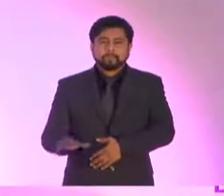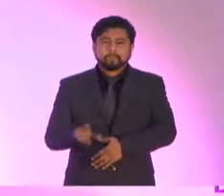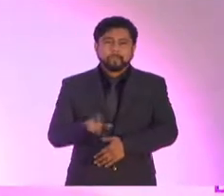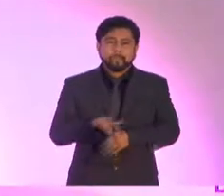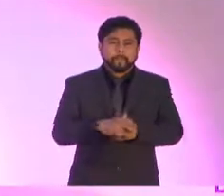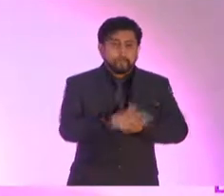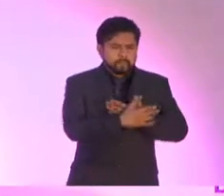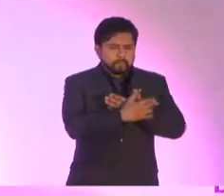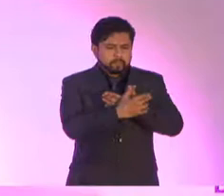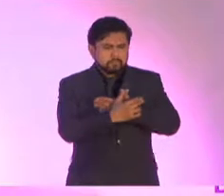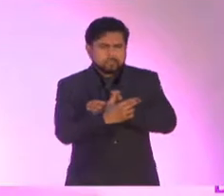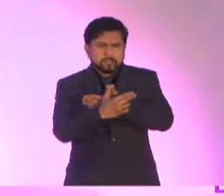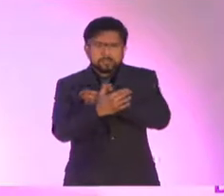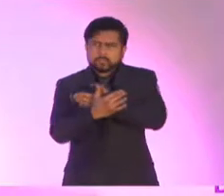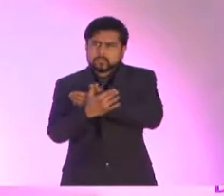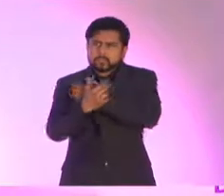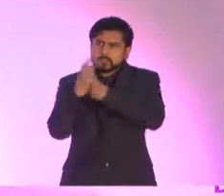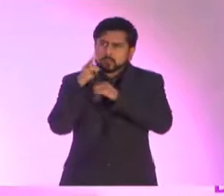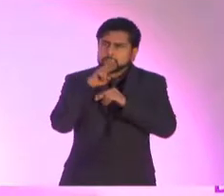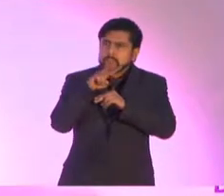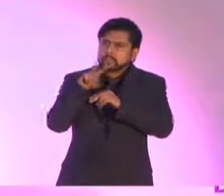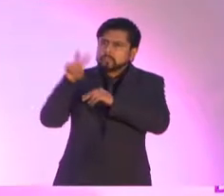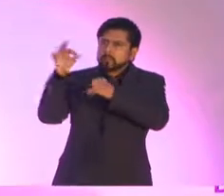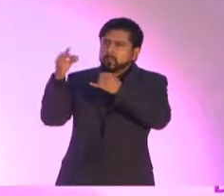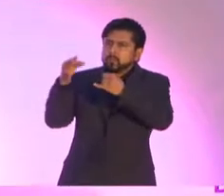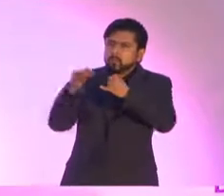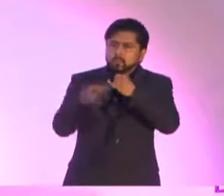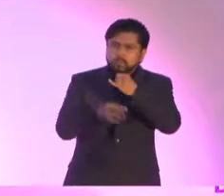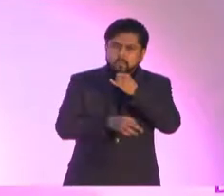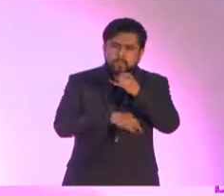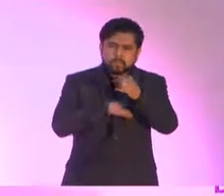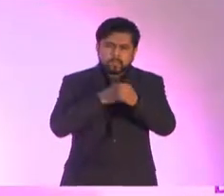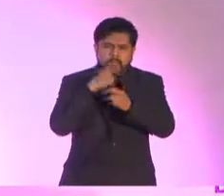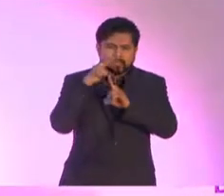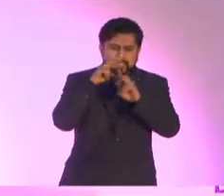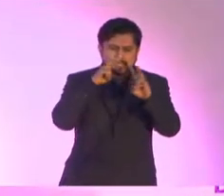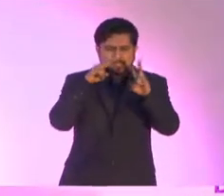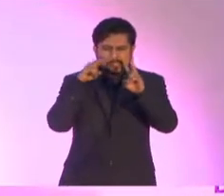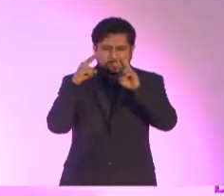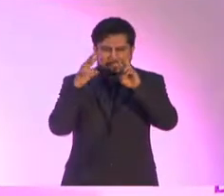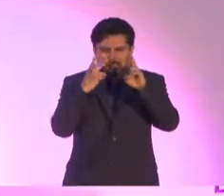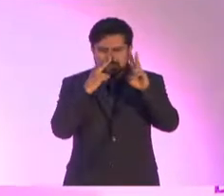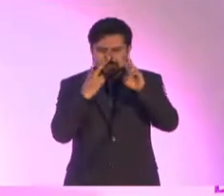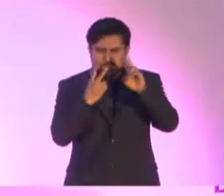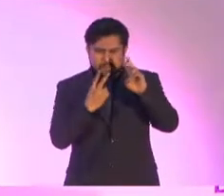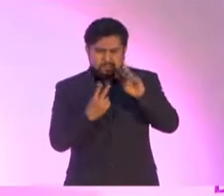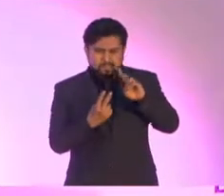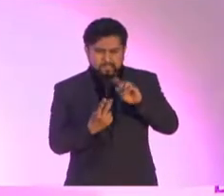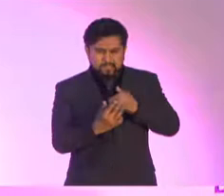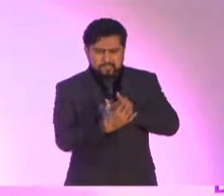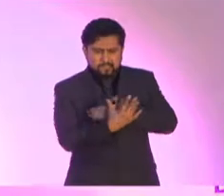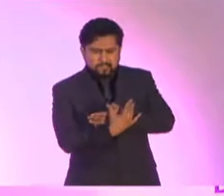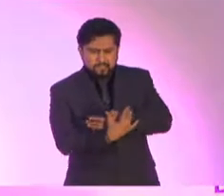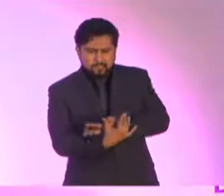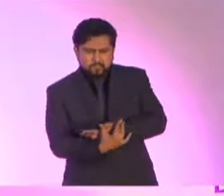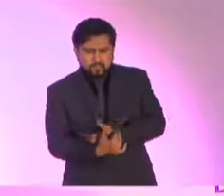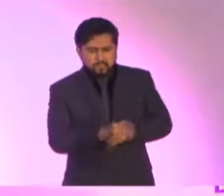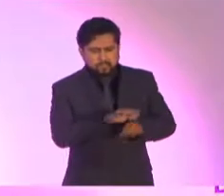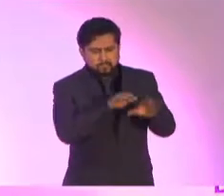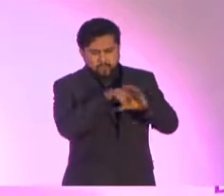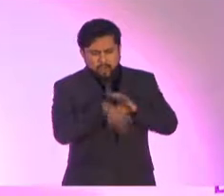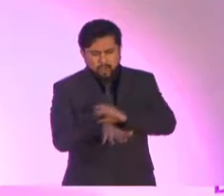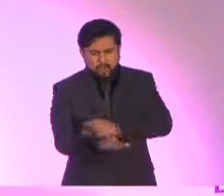Novísima mirada, la última. La pupila desgastada, afligida, cascada del viejo